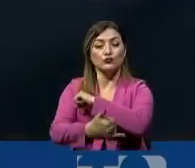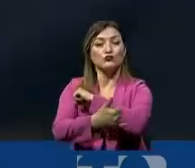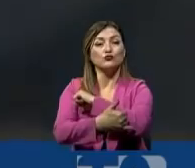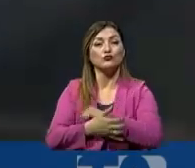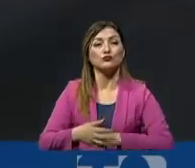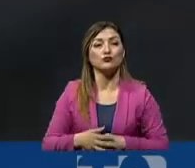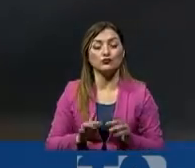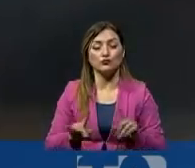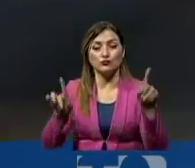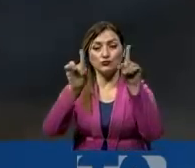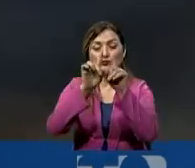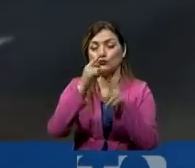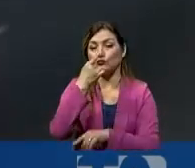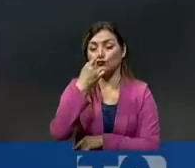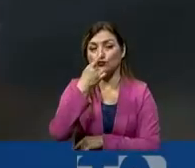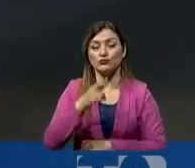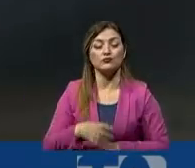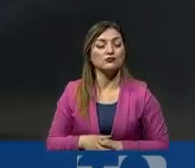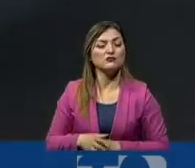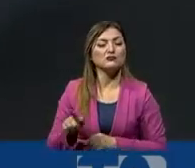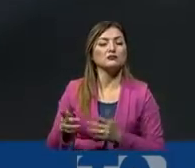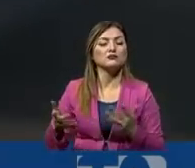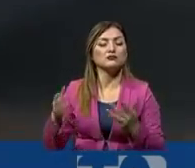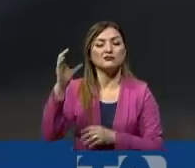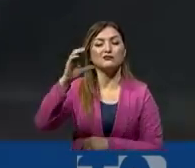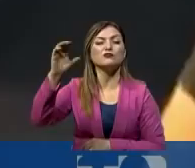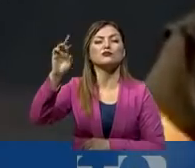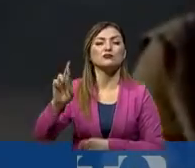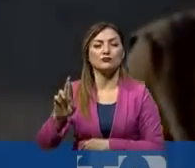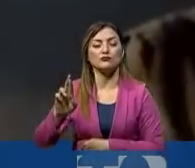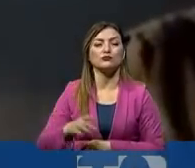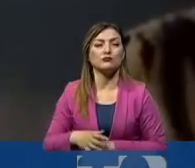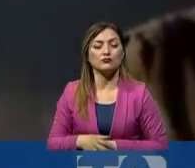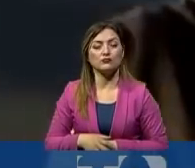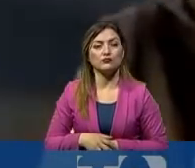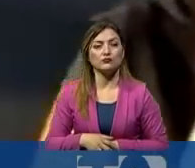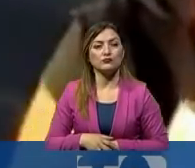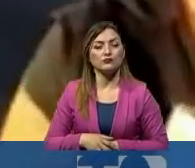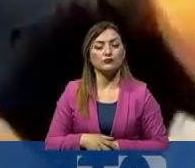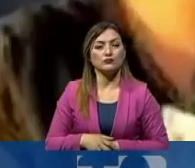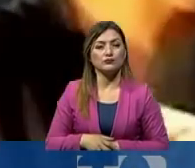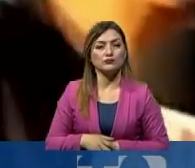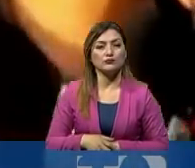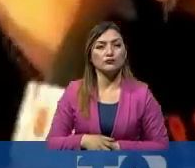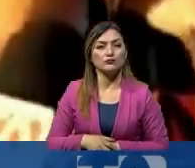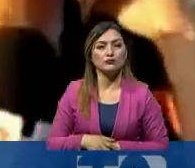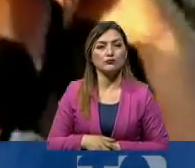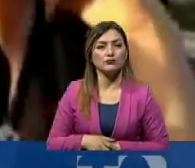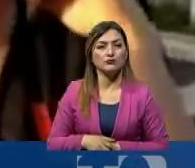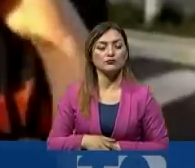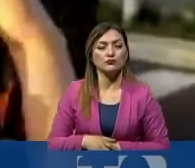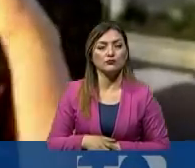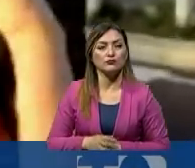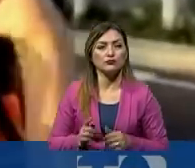como dato curioso, también les comento que aquí en Costa Rica es uno de los primeros países que no cuenta con